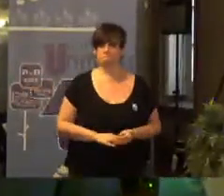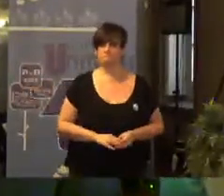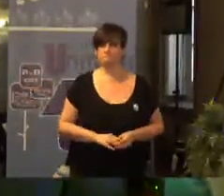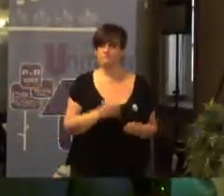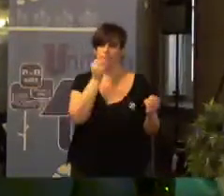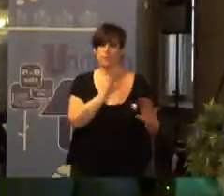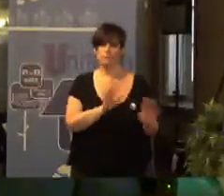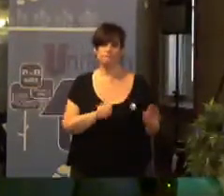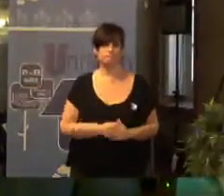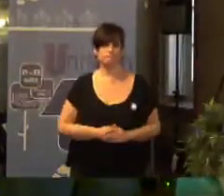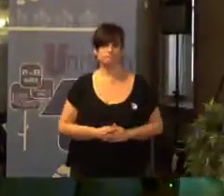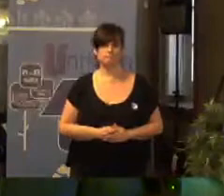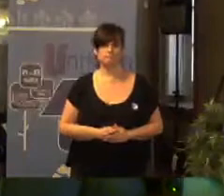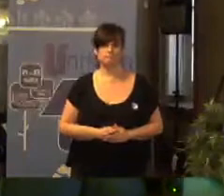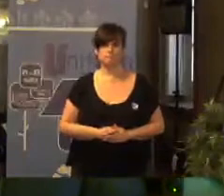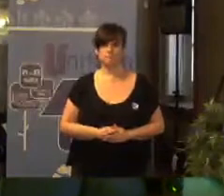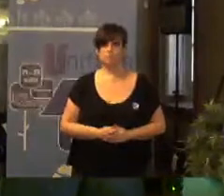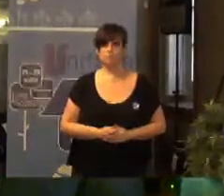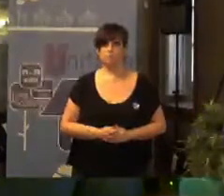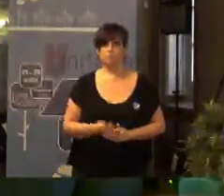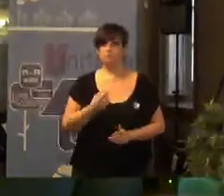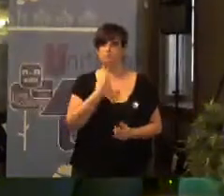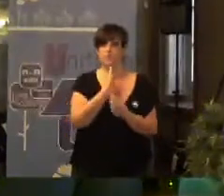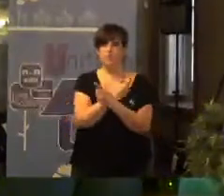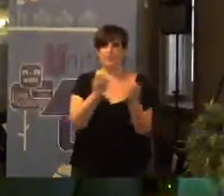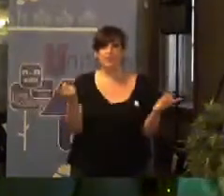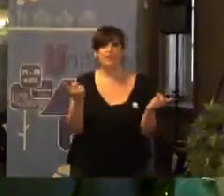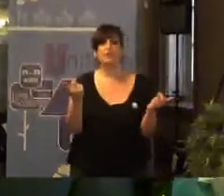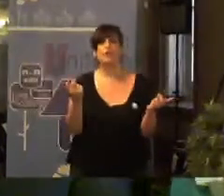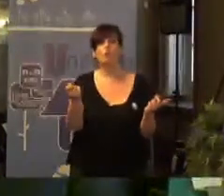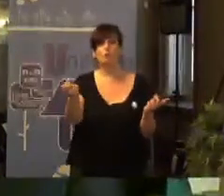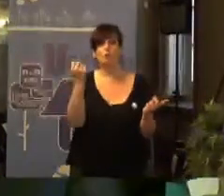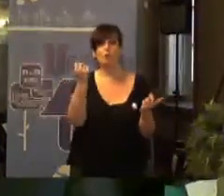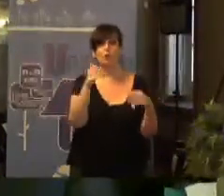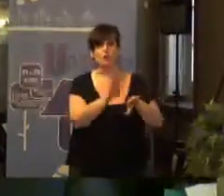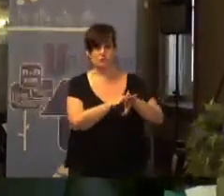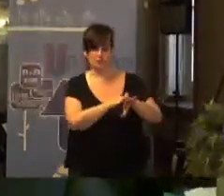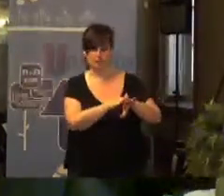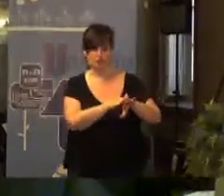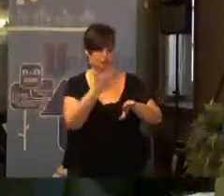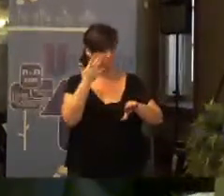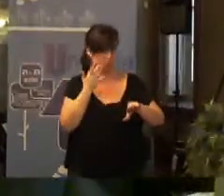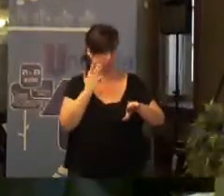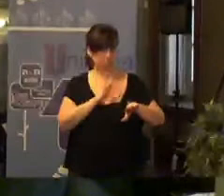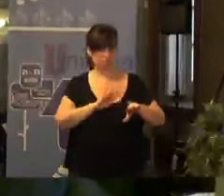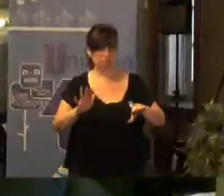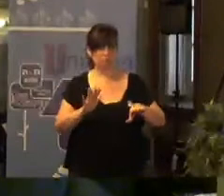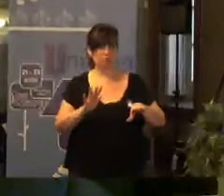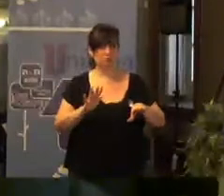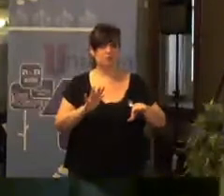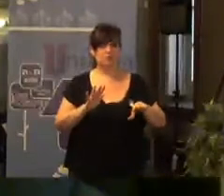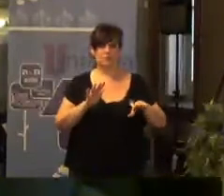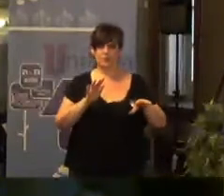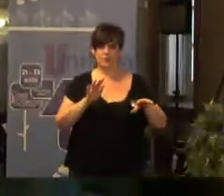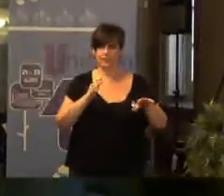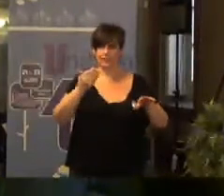Ben, pois, esas digo que as forzas nacionalistas e as forzas de esquerda propiamente ditas, que queren transformar o